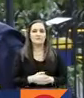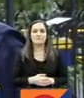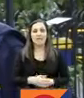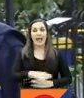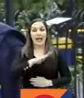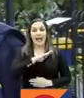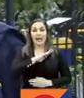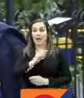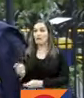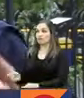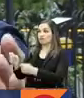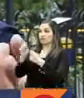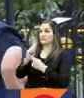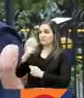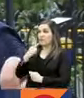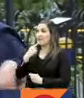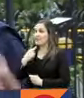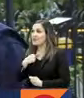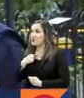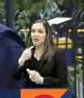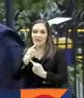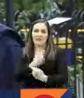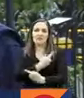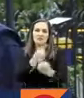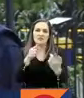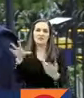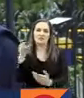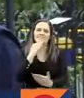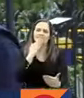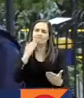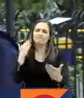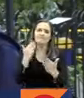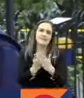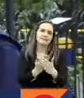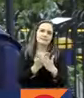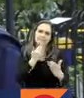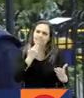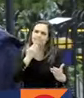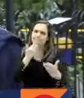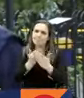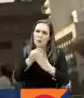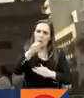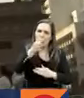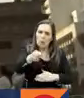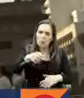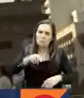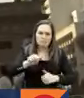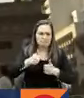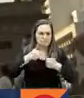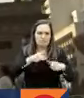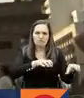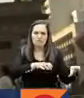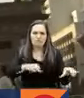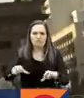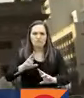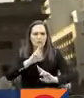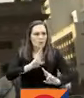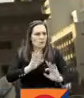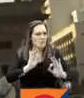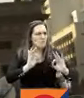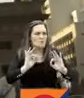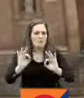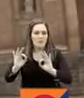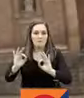alcalde Jorge Iván Ospina, a todos ustedes muchas gracias porque son primeros respondientes. También se acató la medida